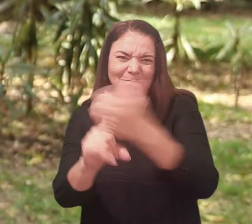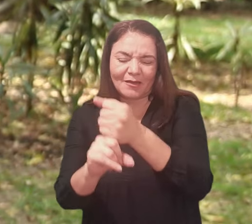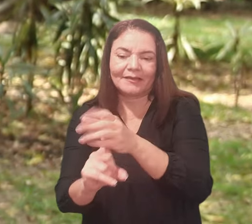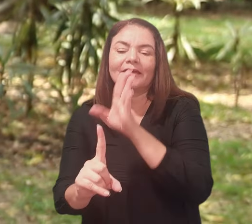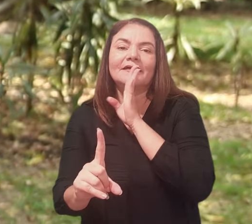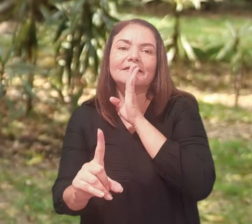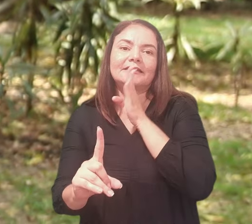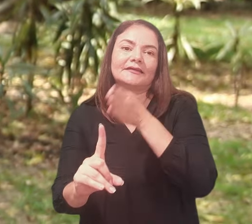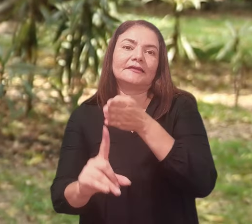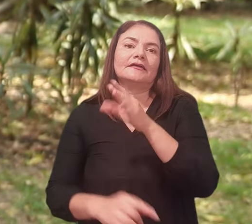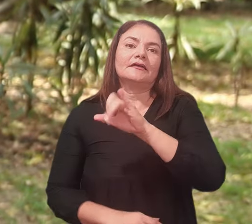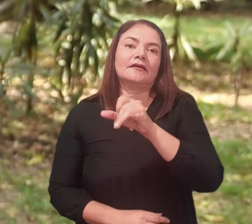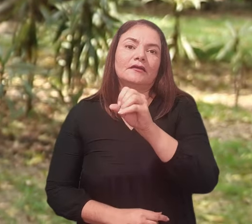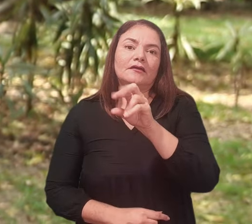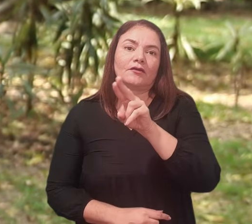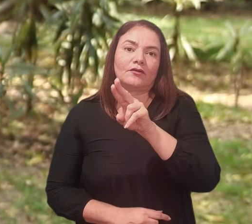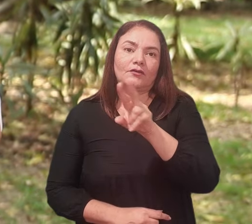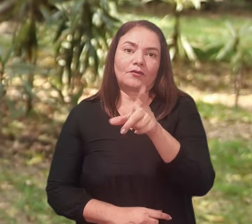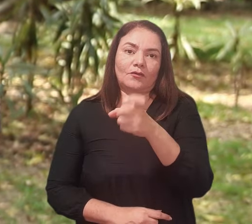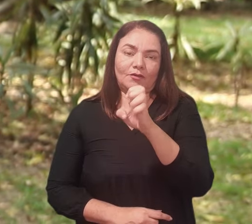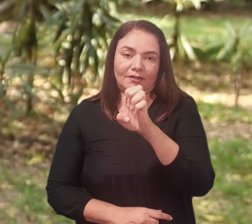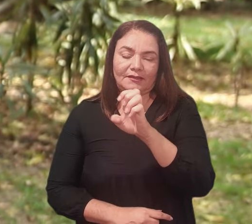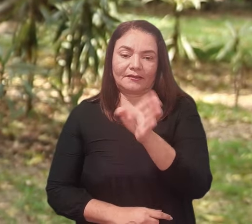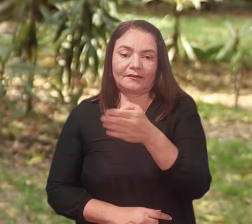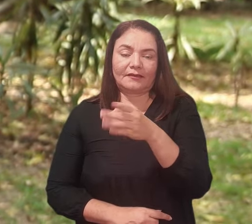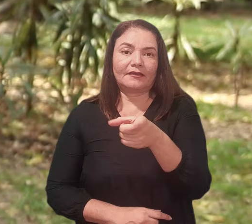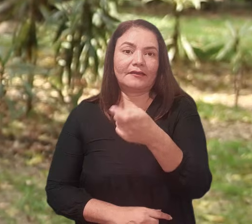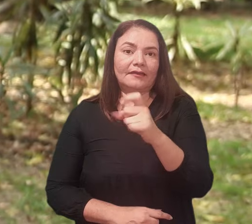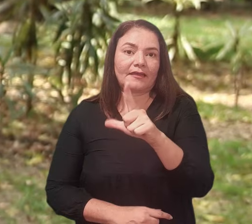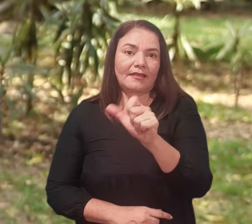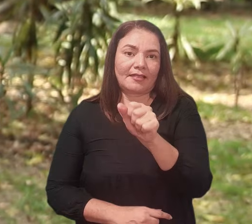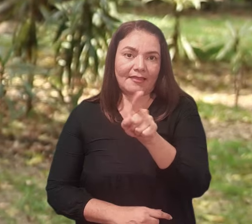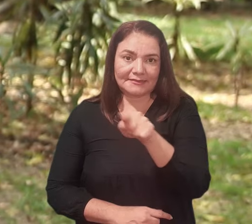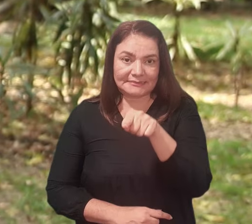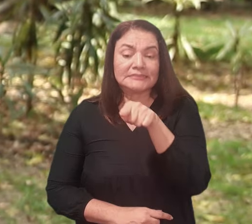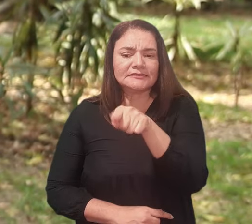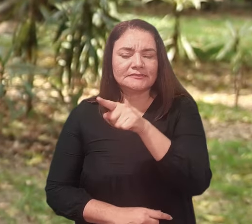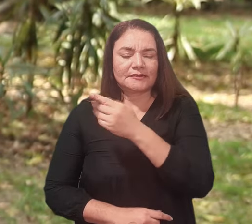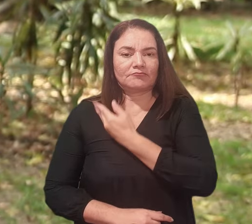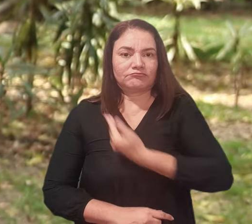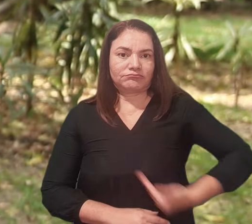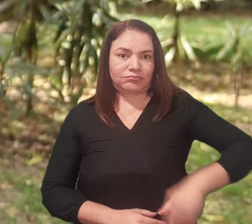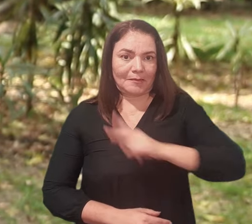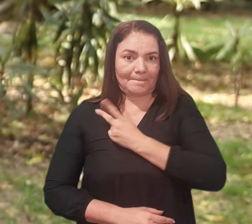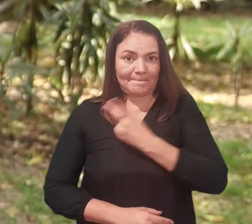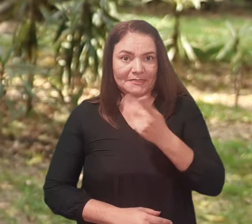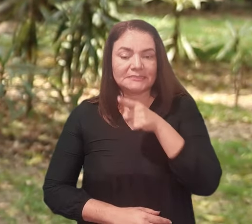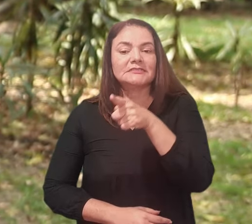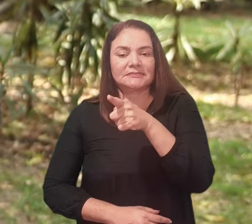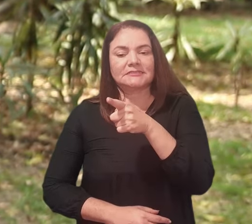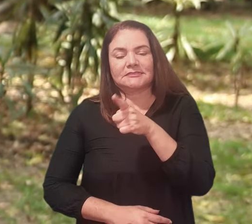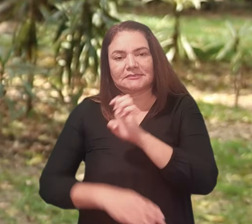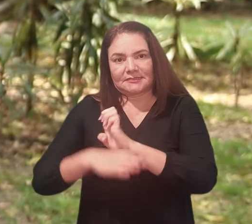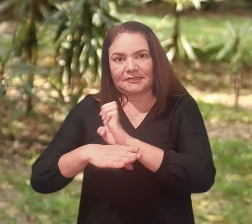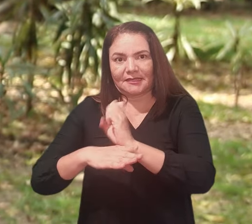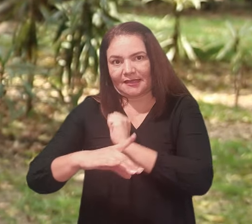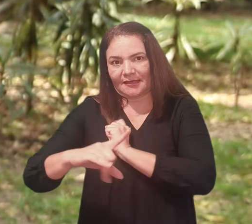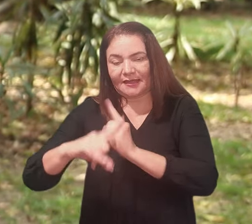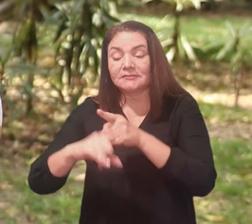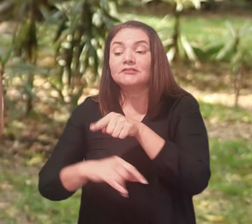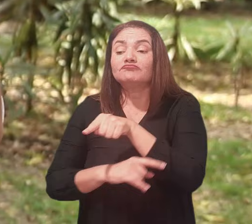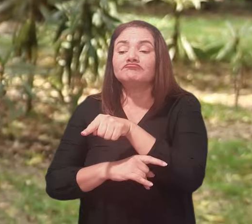de Jorge glas un el exvicepresidente del gobierno de Rafael Correa por la comisión de delitos